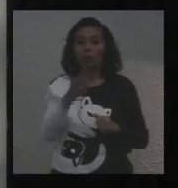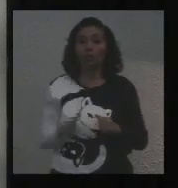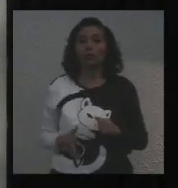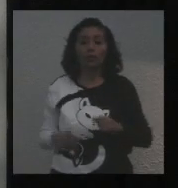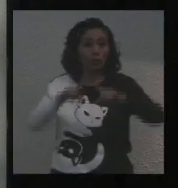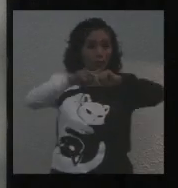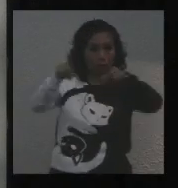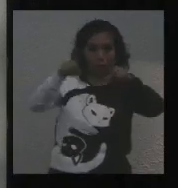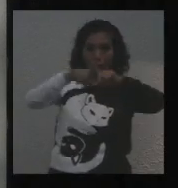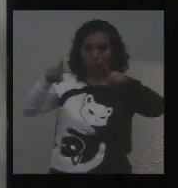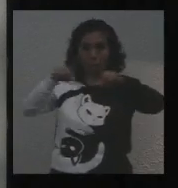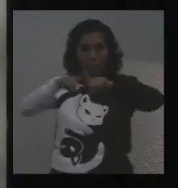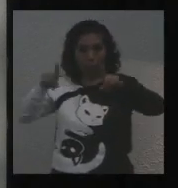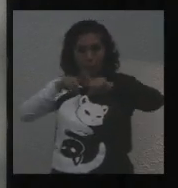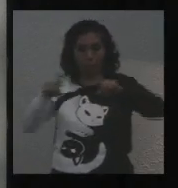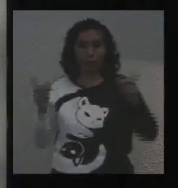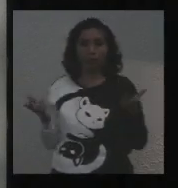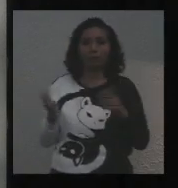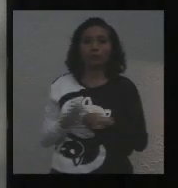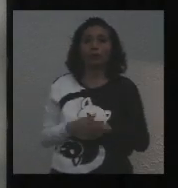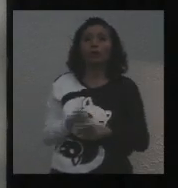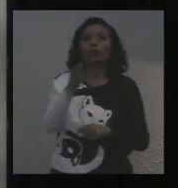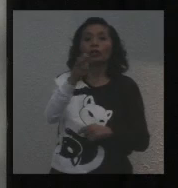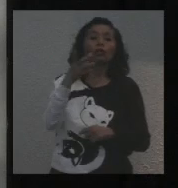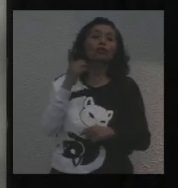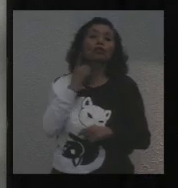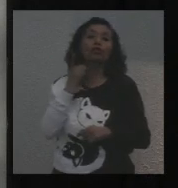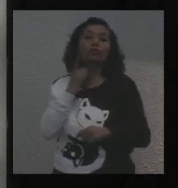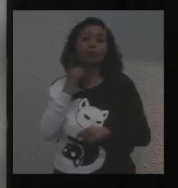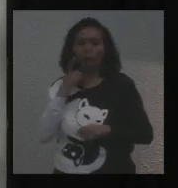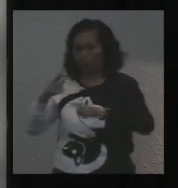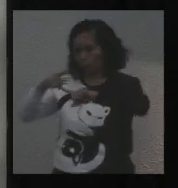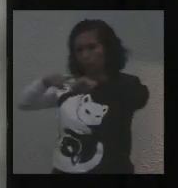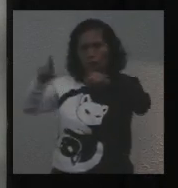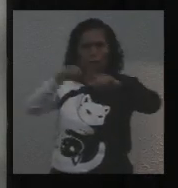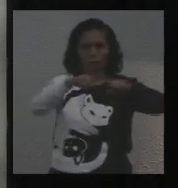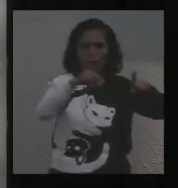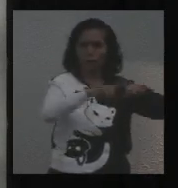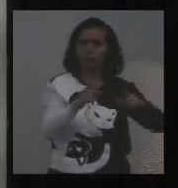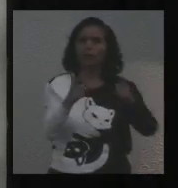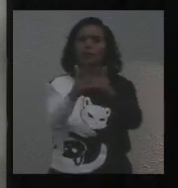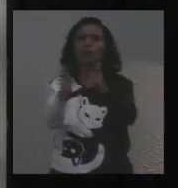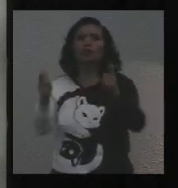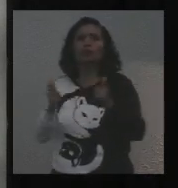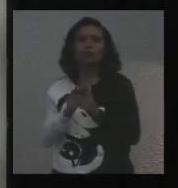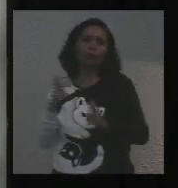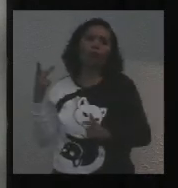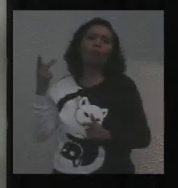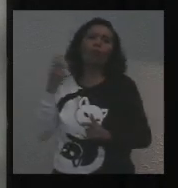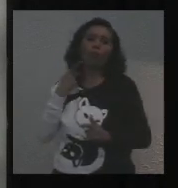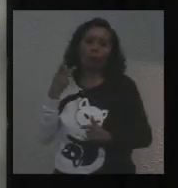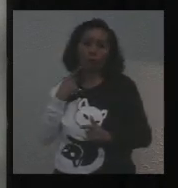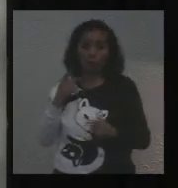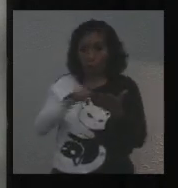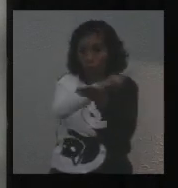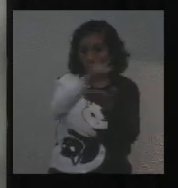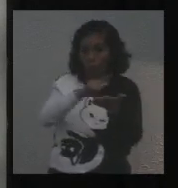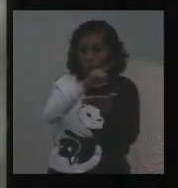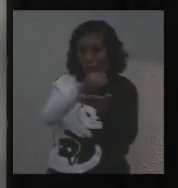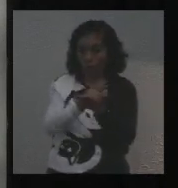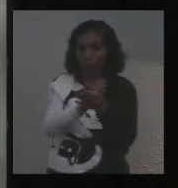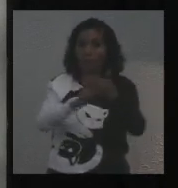distritos electorales, complementada con diputadas del partido, apegándose en ambos casos a lo dispuesto por la ley